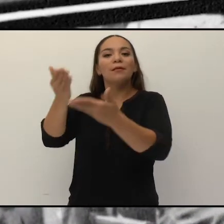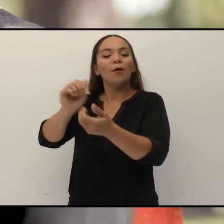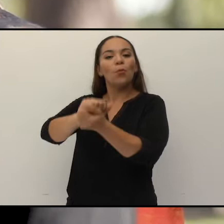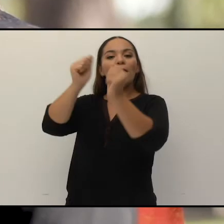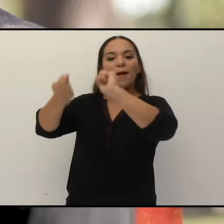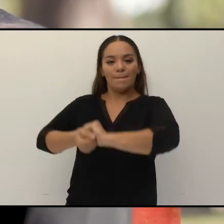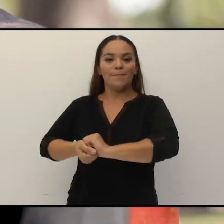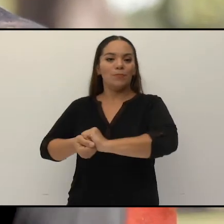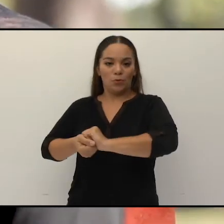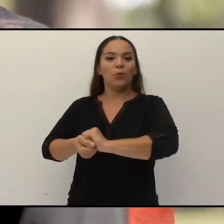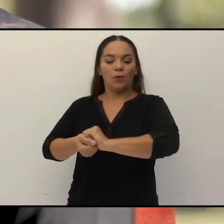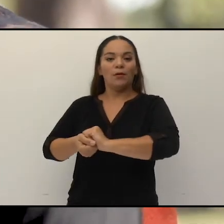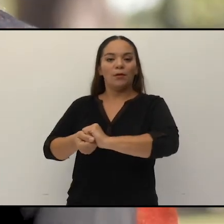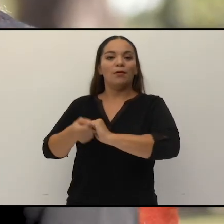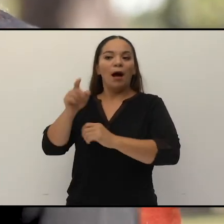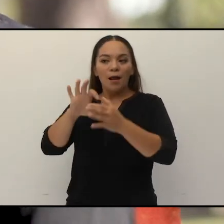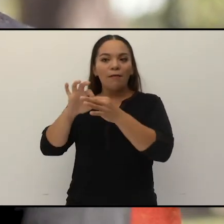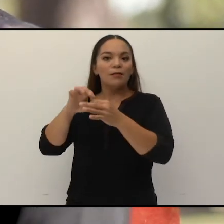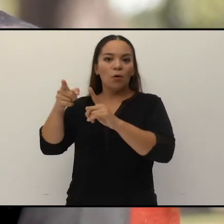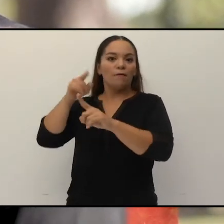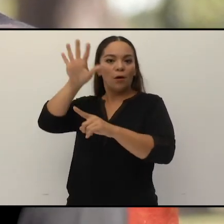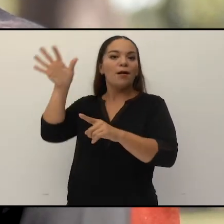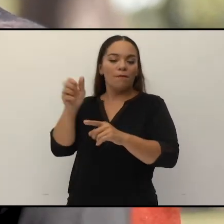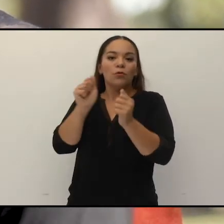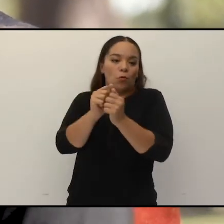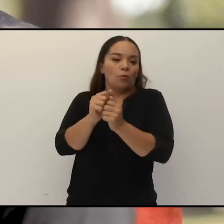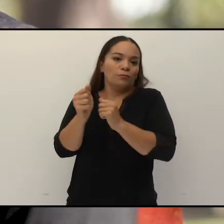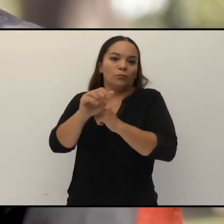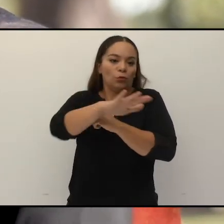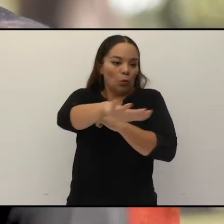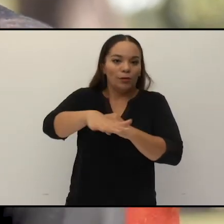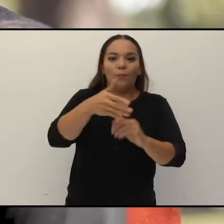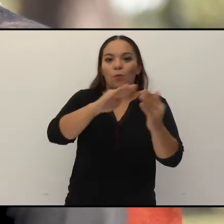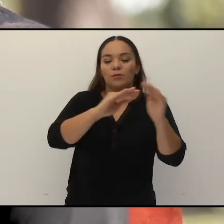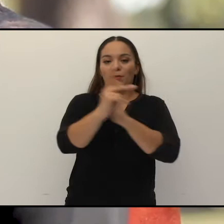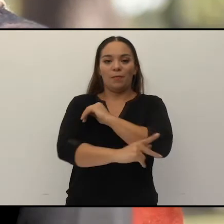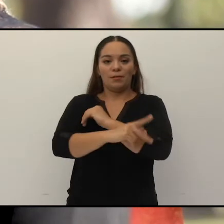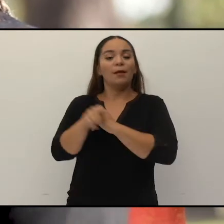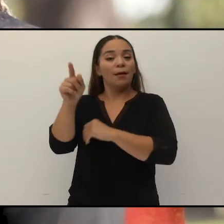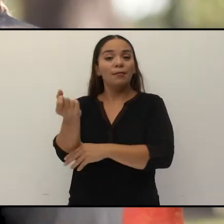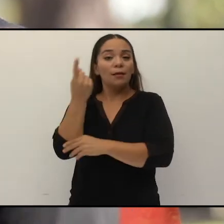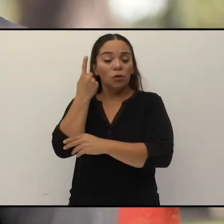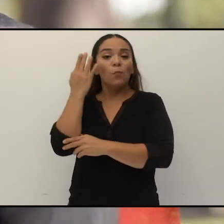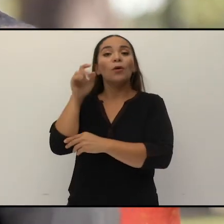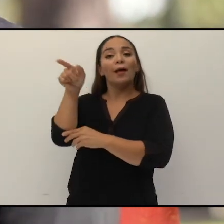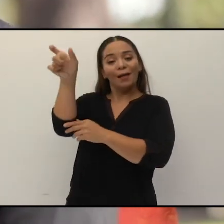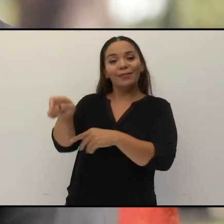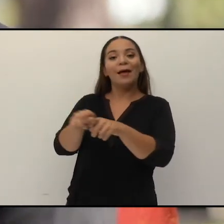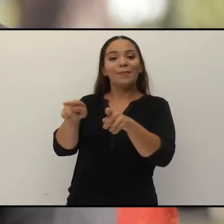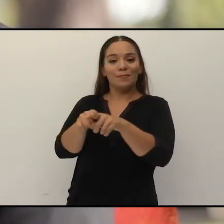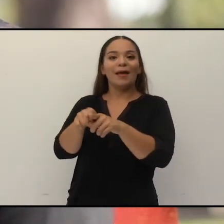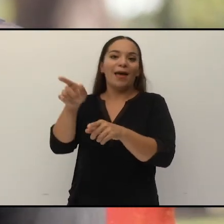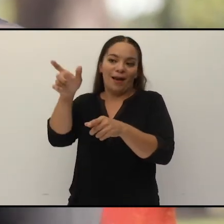que se le da un vuelco, digamos, a las relaciones entre la población afrocaribeña en su conjunto y el resto del país. En un primer momento él lo entendió porque él también